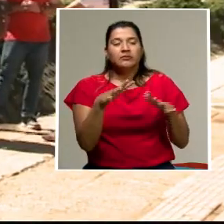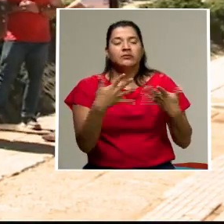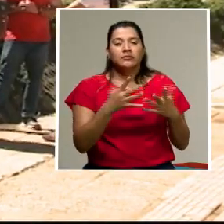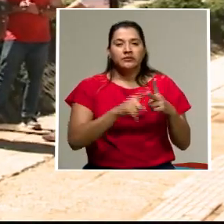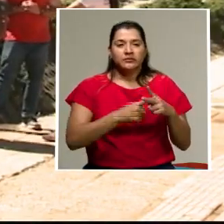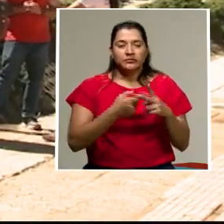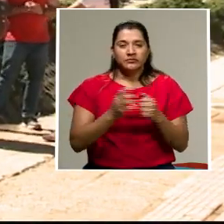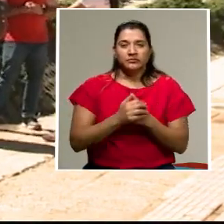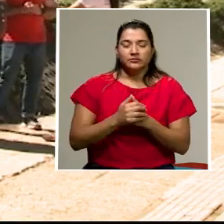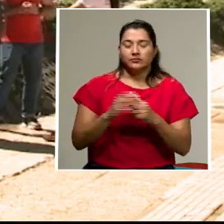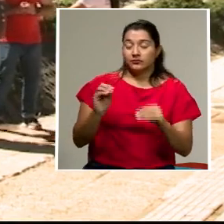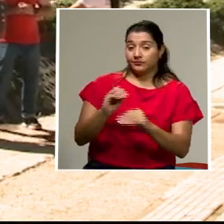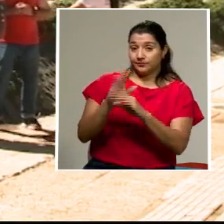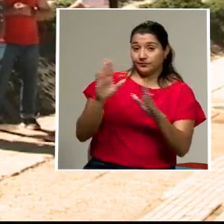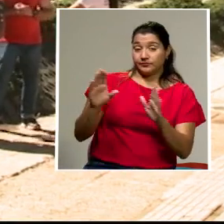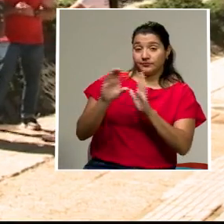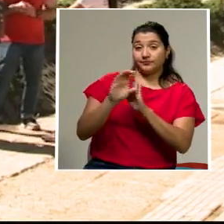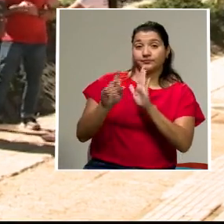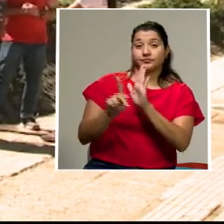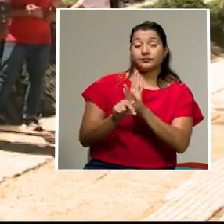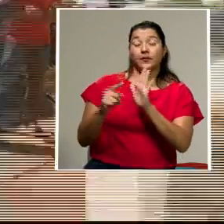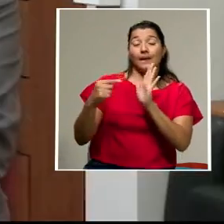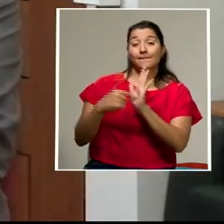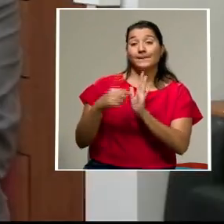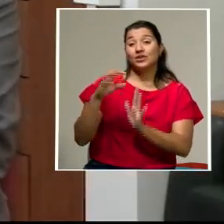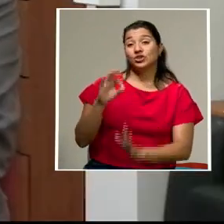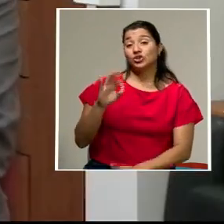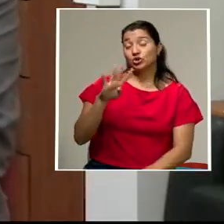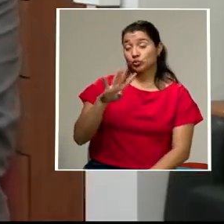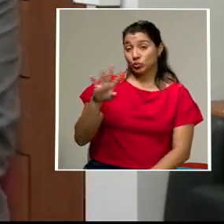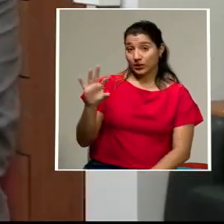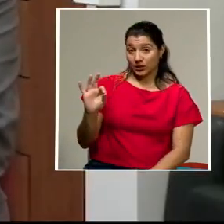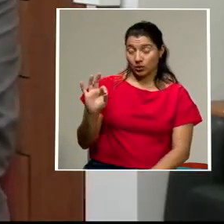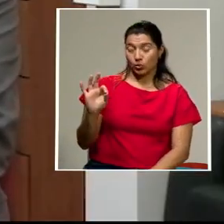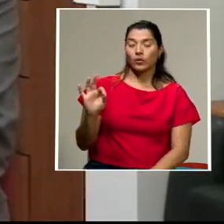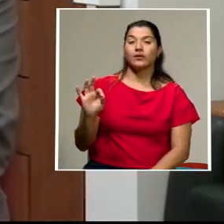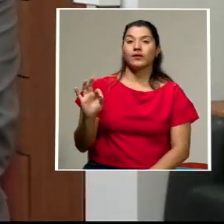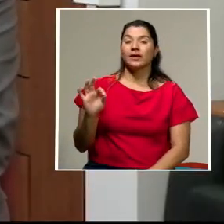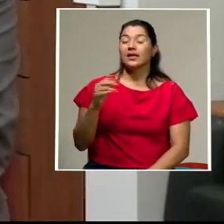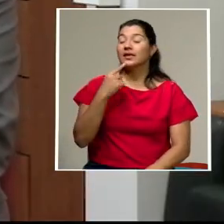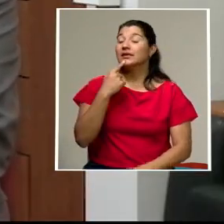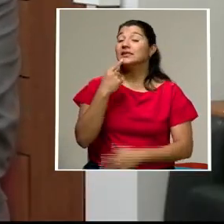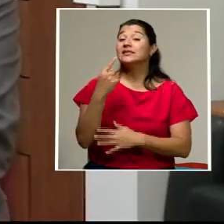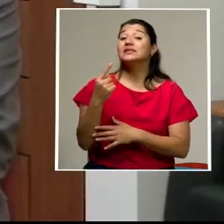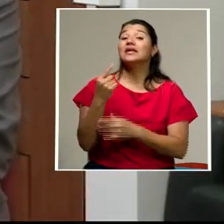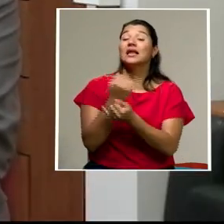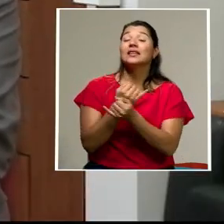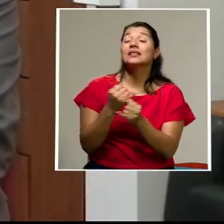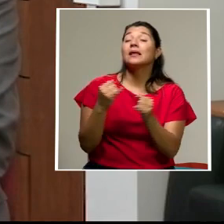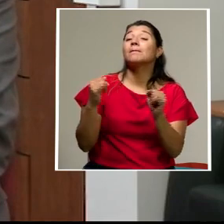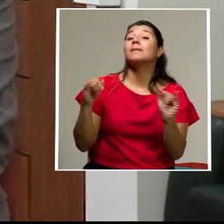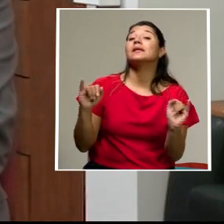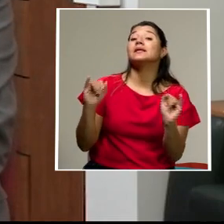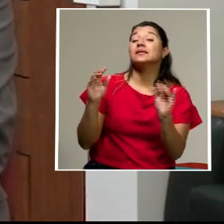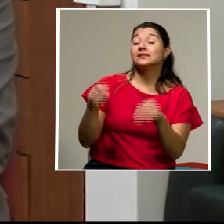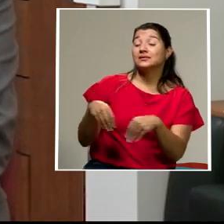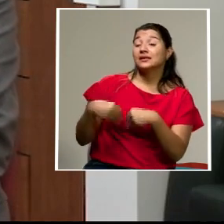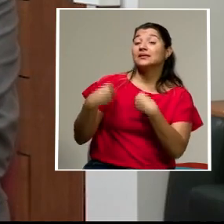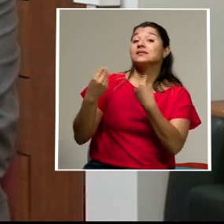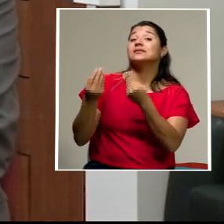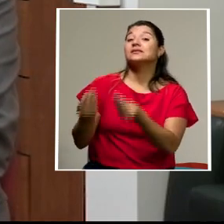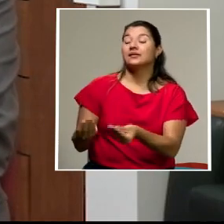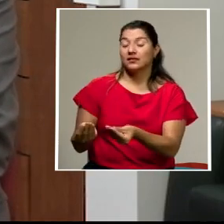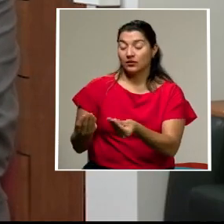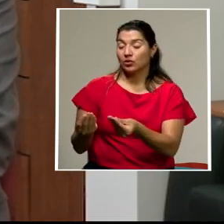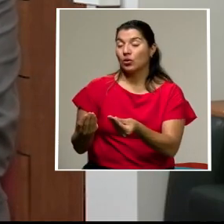la Constitución de 1949 recoge la autonomía que se le había otorgado cuando se crea la Universidad